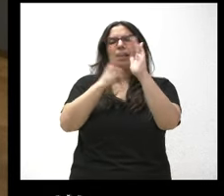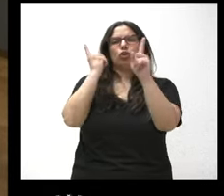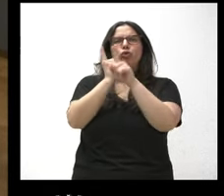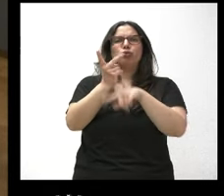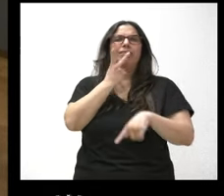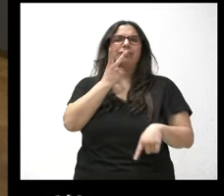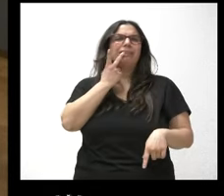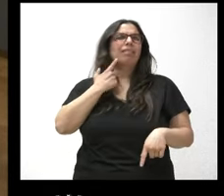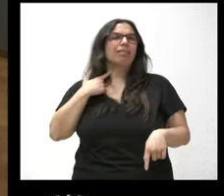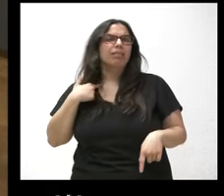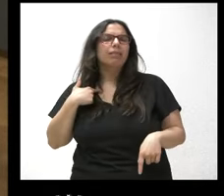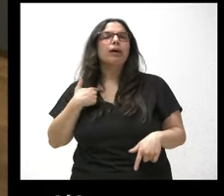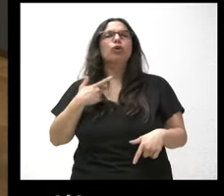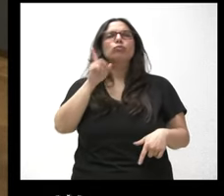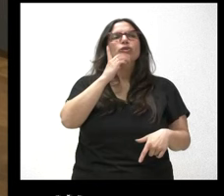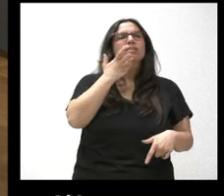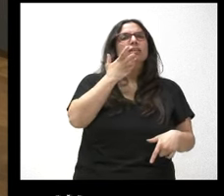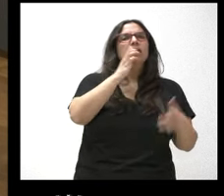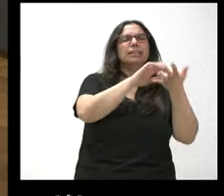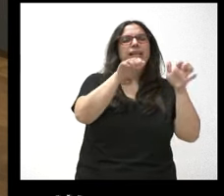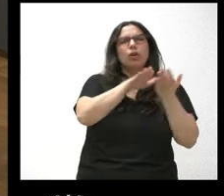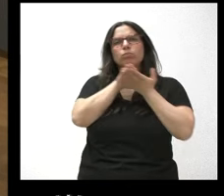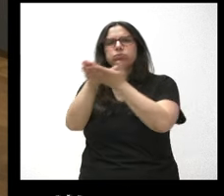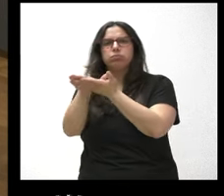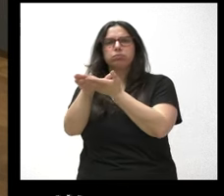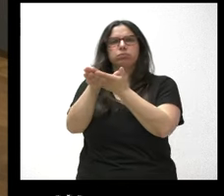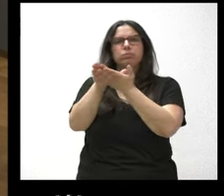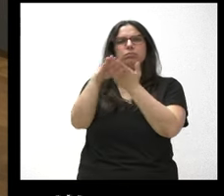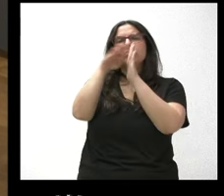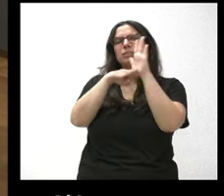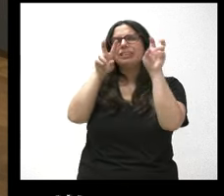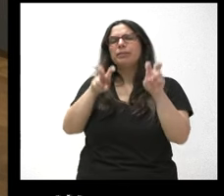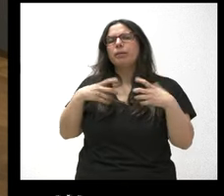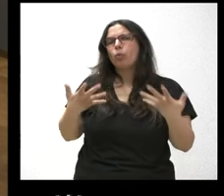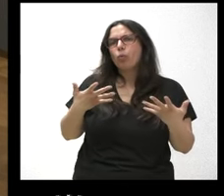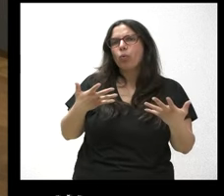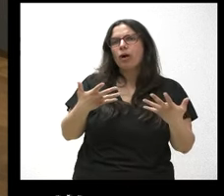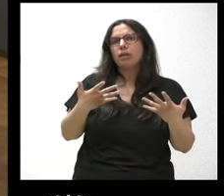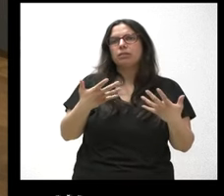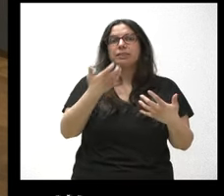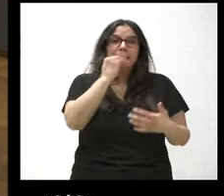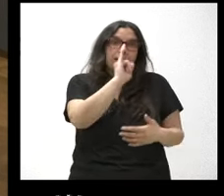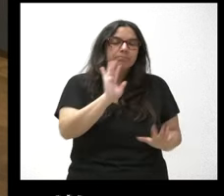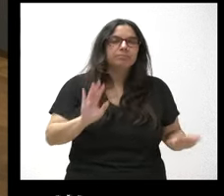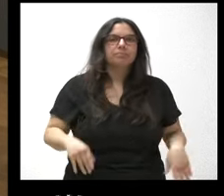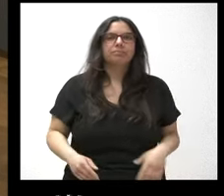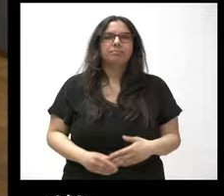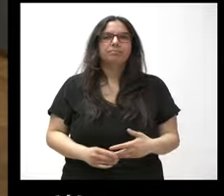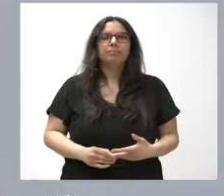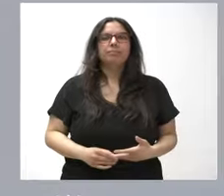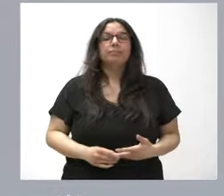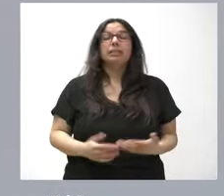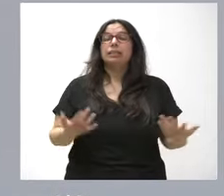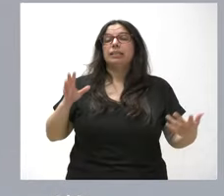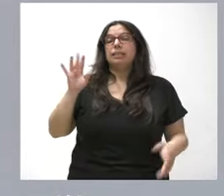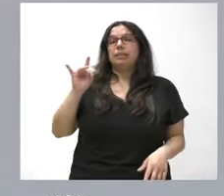sé cuál es la postura o las alegaciones que presentará Castilla y León al texto, si lo tienen a mano. Gracias. Sí,